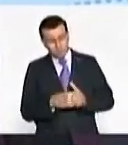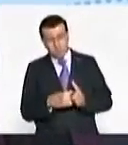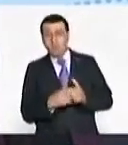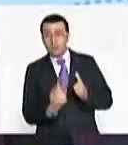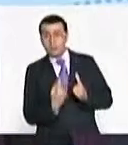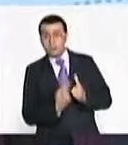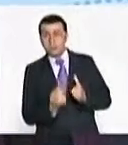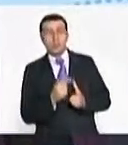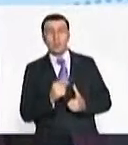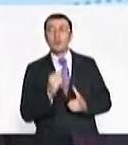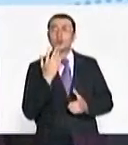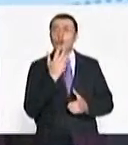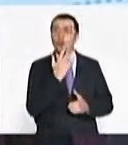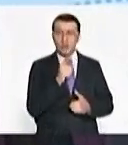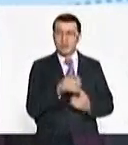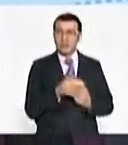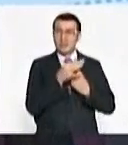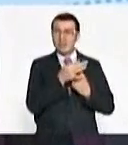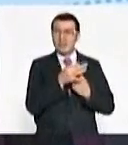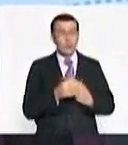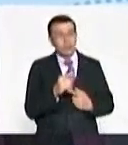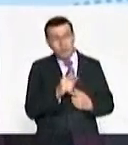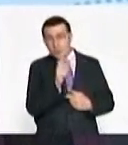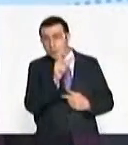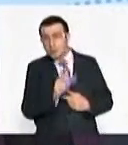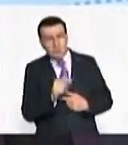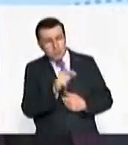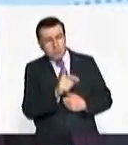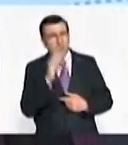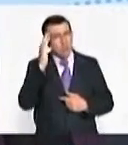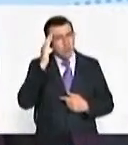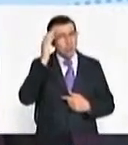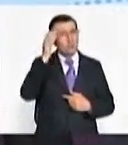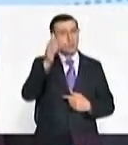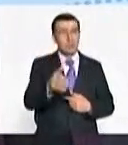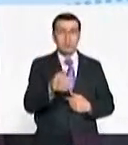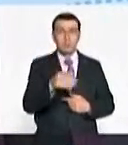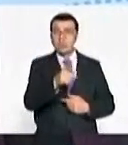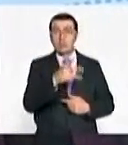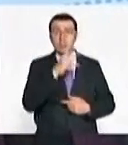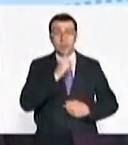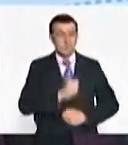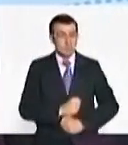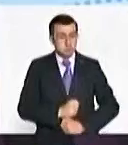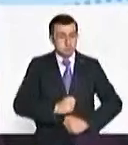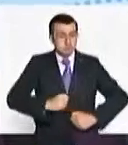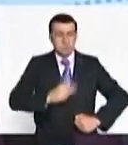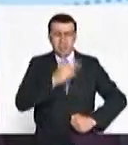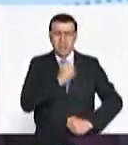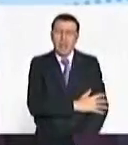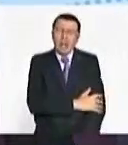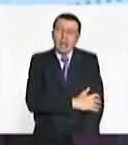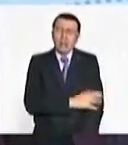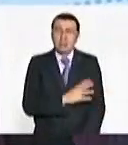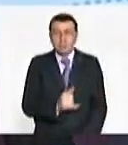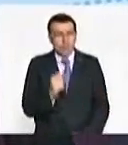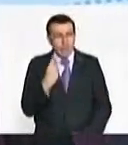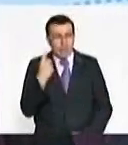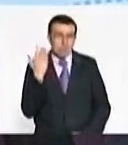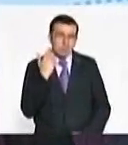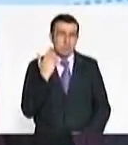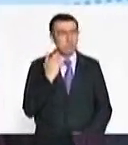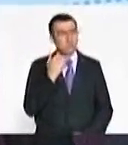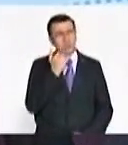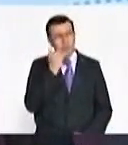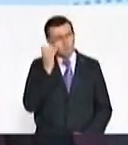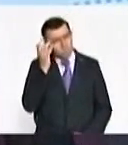estos colores específicos y todo, y al final es un paciente que vemos que no puede aumentar masa muscular, que le dan calambres, que se desgarra, que se lastima y se pregunta qué